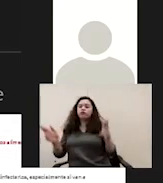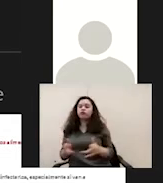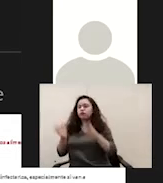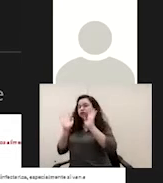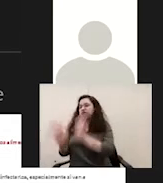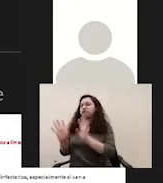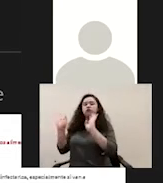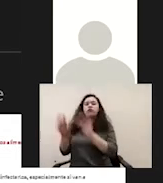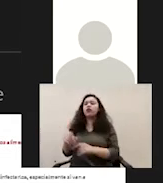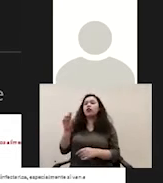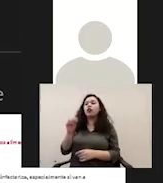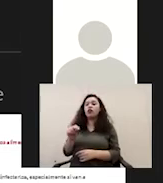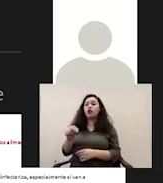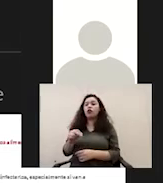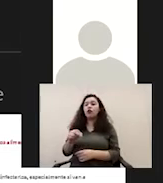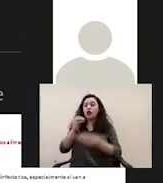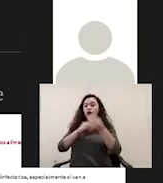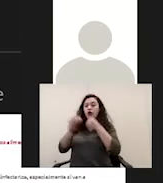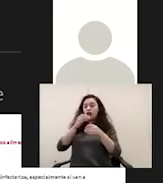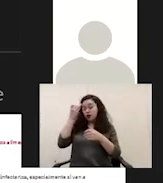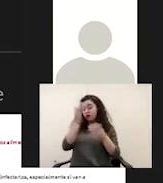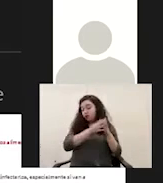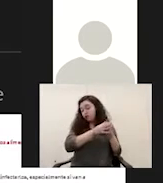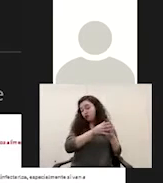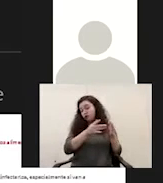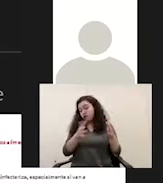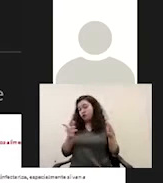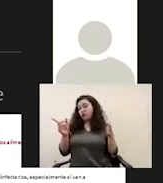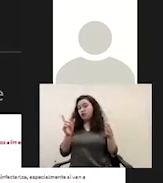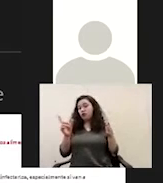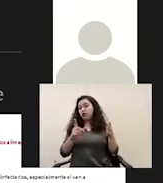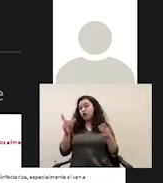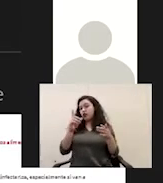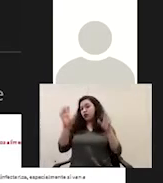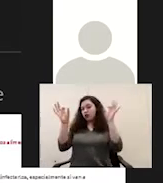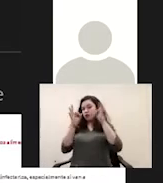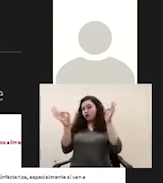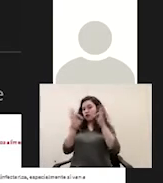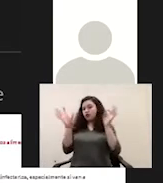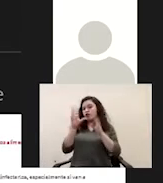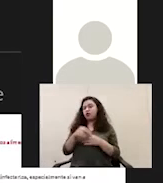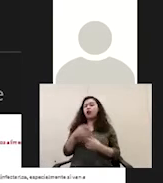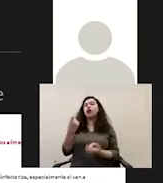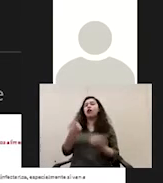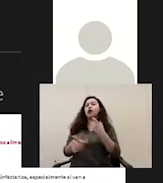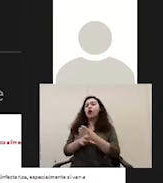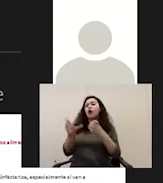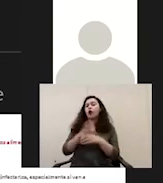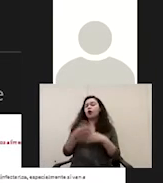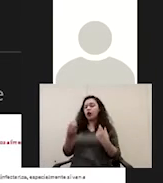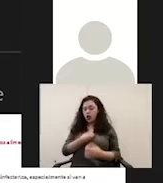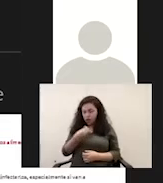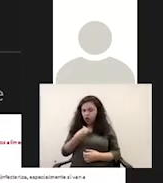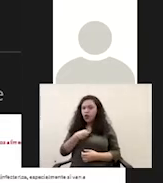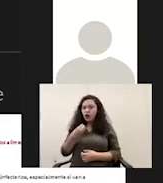se guarda comida por mucho tiempo, aunque se encuentre en refrigeración. Hay cosas que aguantan incluso